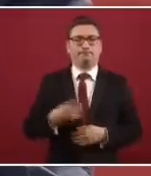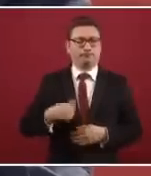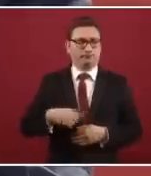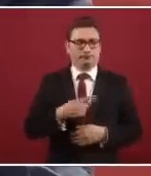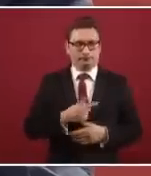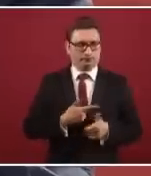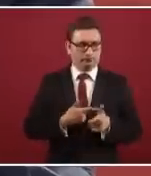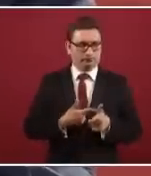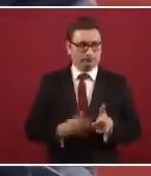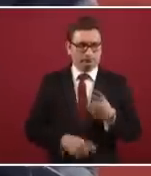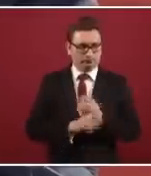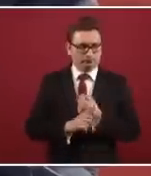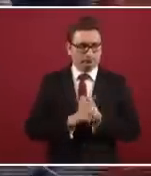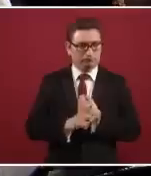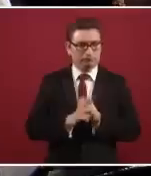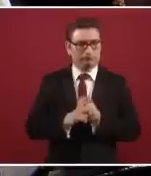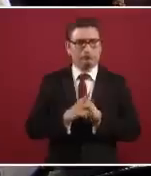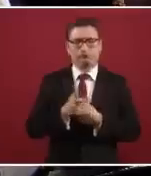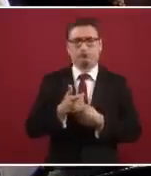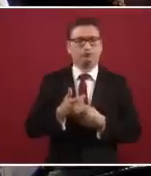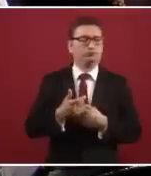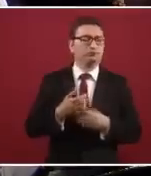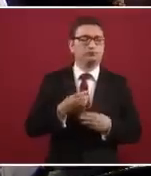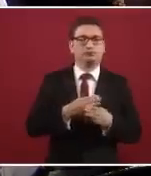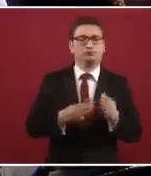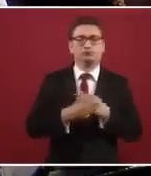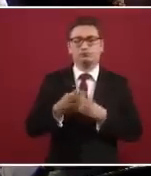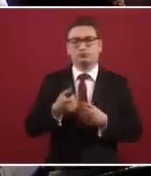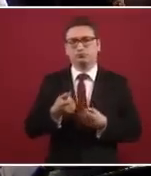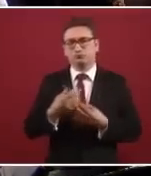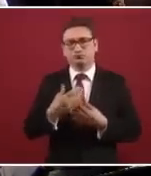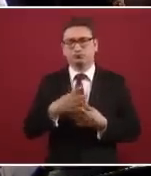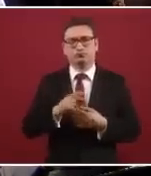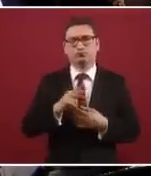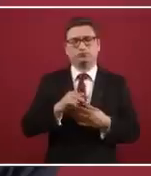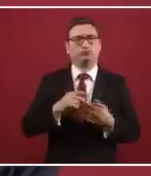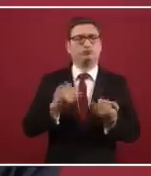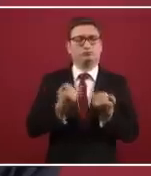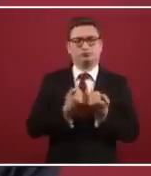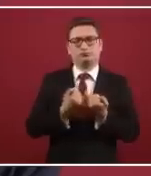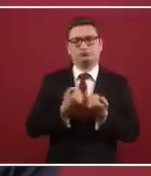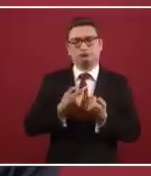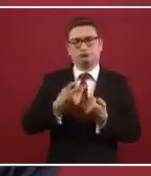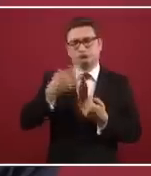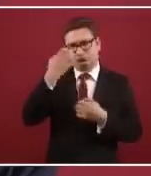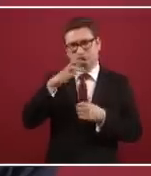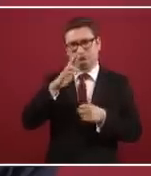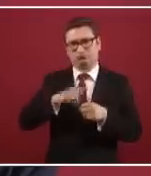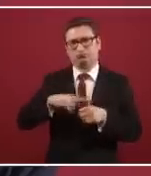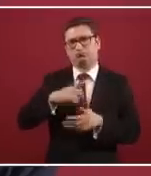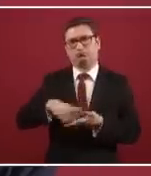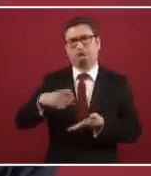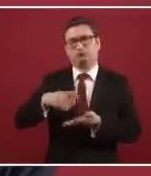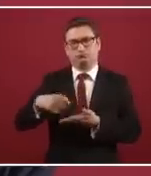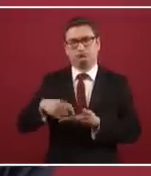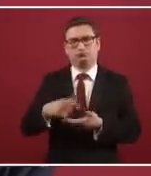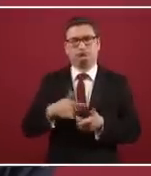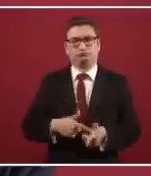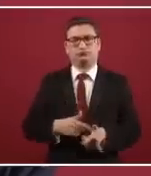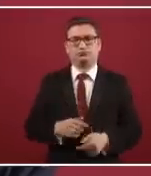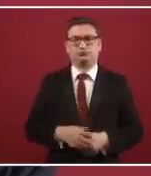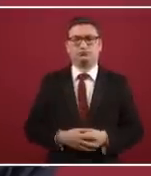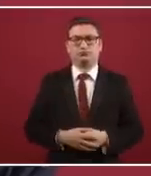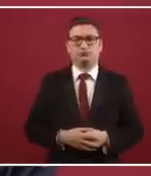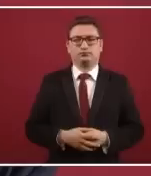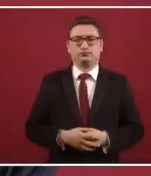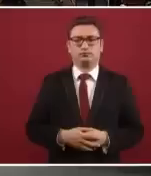seguimos teniendo estos problemas de abasto, vamos a seguir recurriendo a comprar en el extranjero. Este mismo esquema